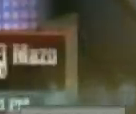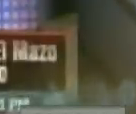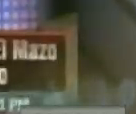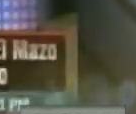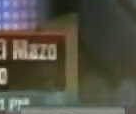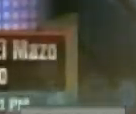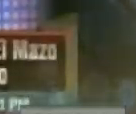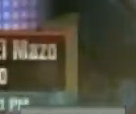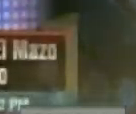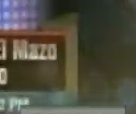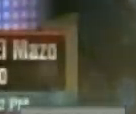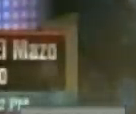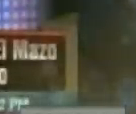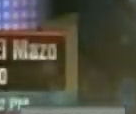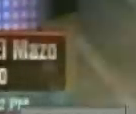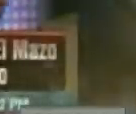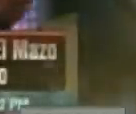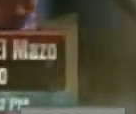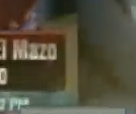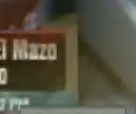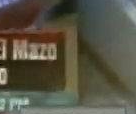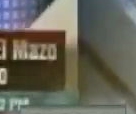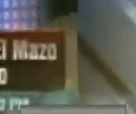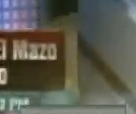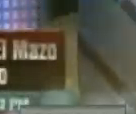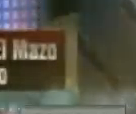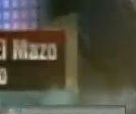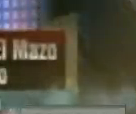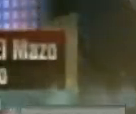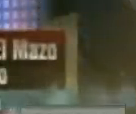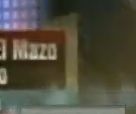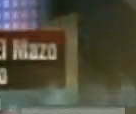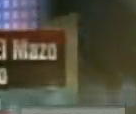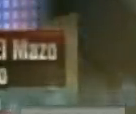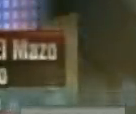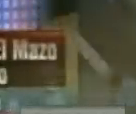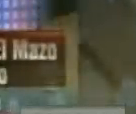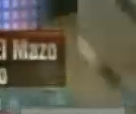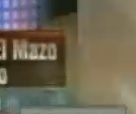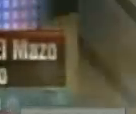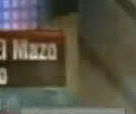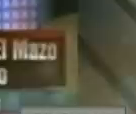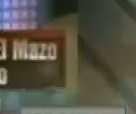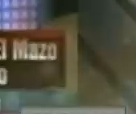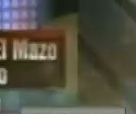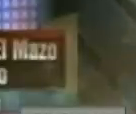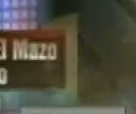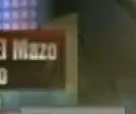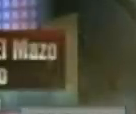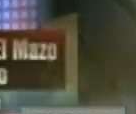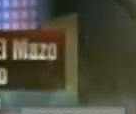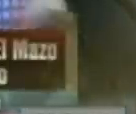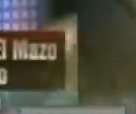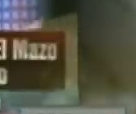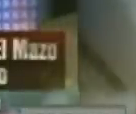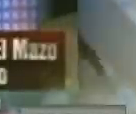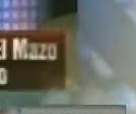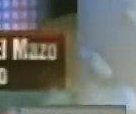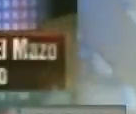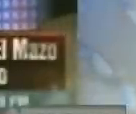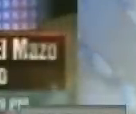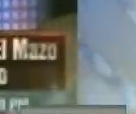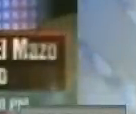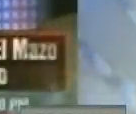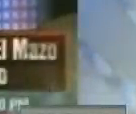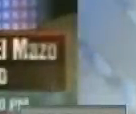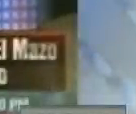callados ante lo que ellos hacen. No podemos quedarnos inertes ante lo que ellos planifican. No podemos nosotros hacernos los locos ante una conspiración que está allí.